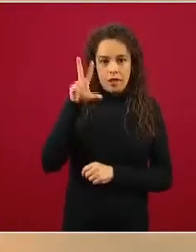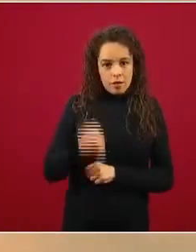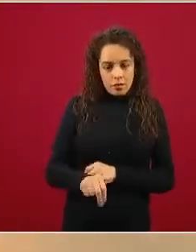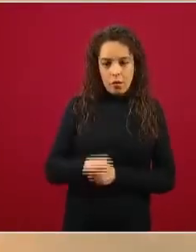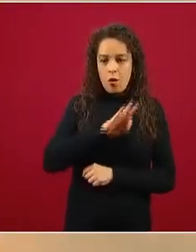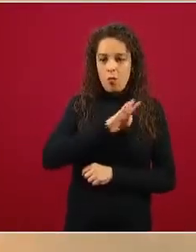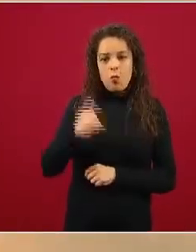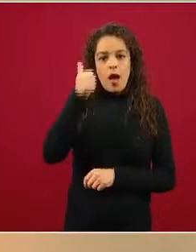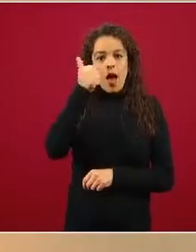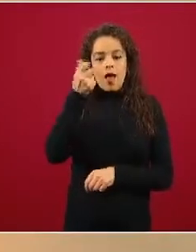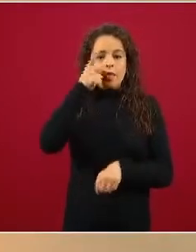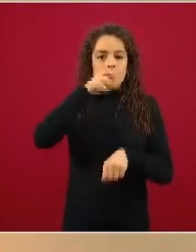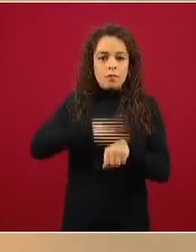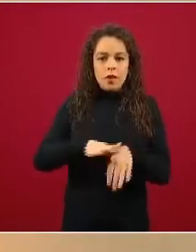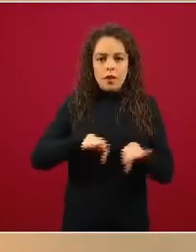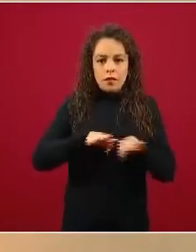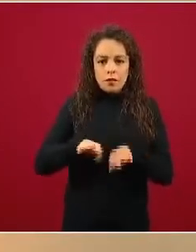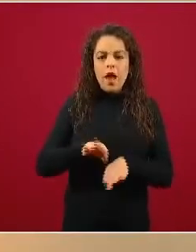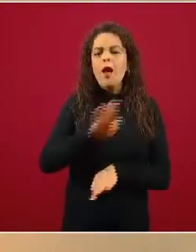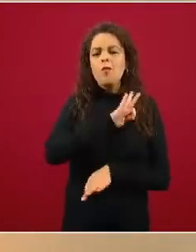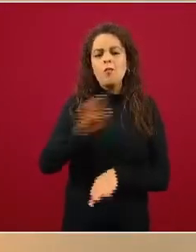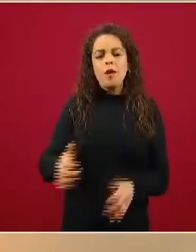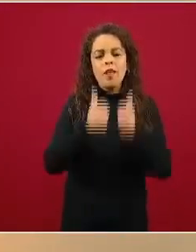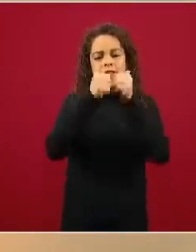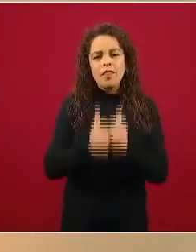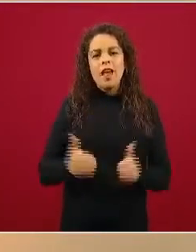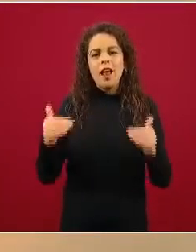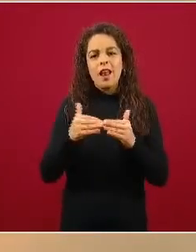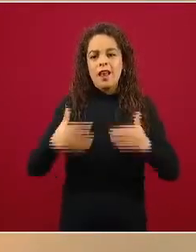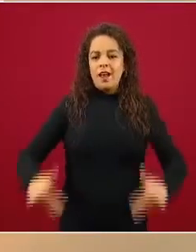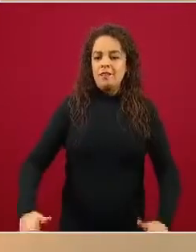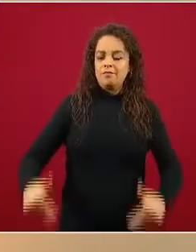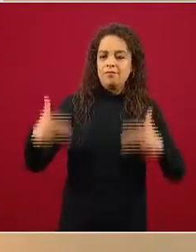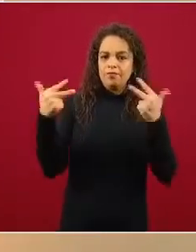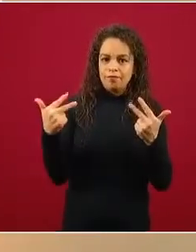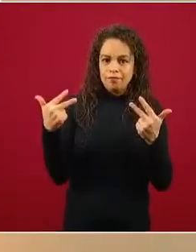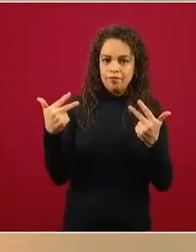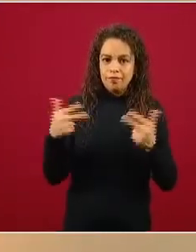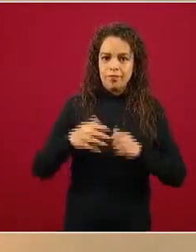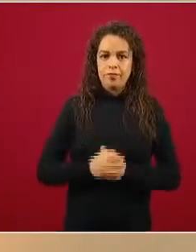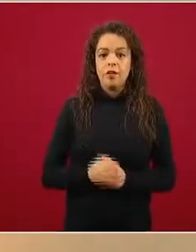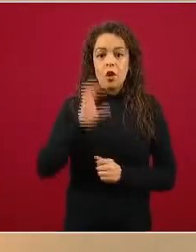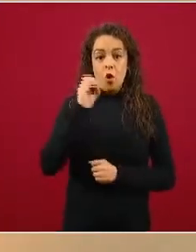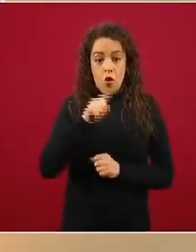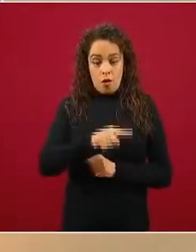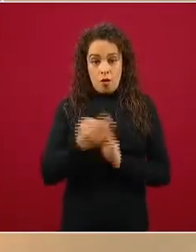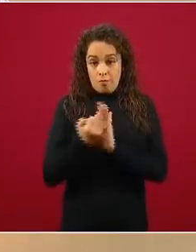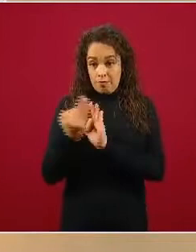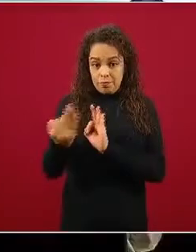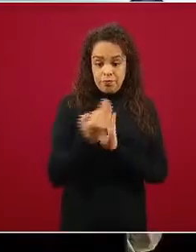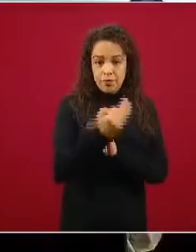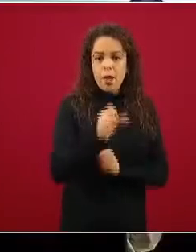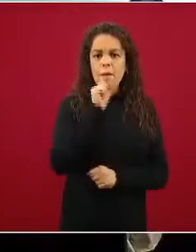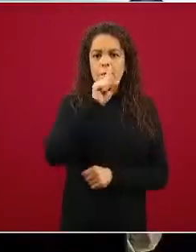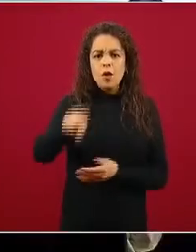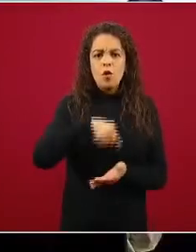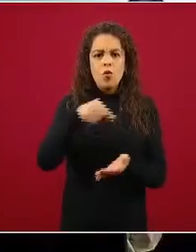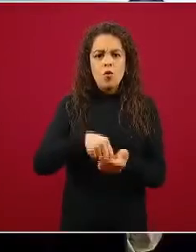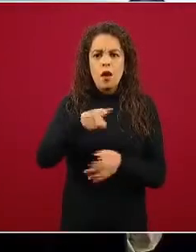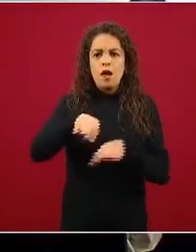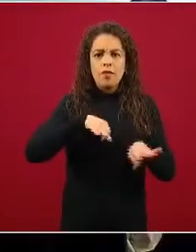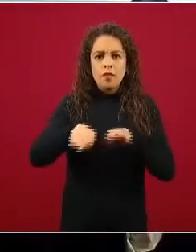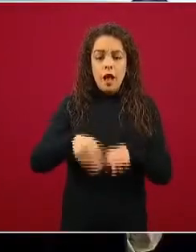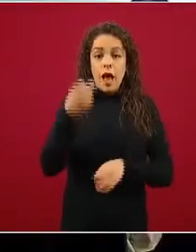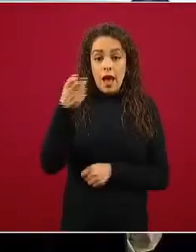hacer en casa o incluso trabajo a distancia en un mismo centro de trabajo, que es algo que también debemos acostumbrarnos.